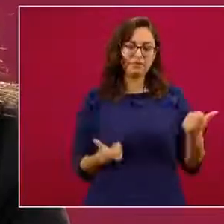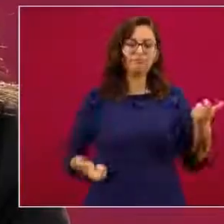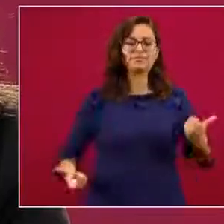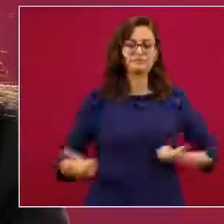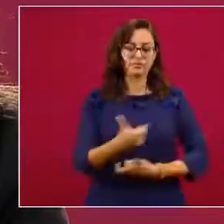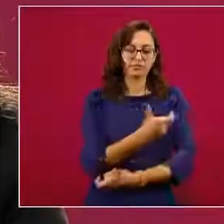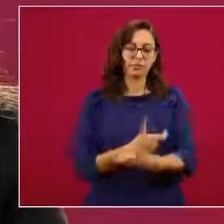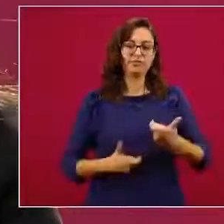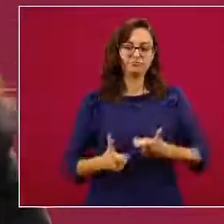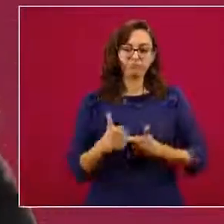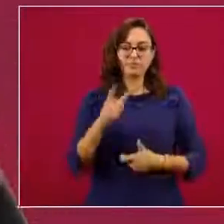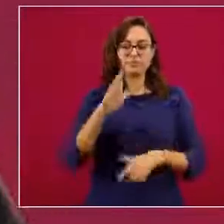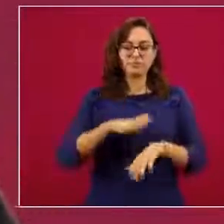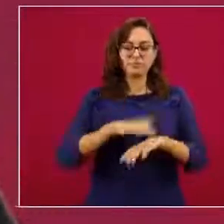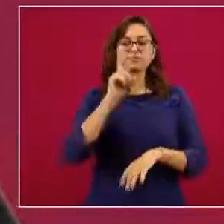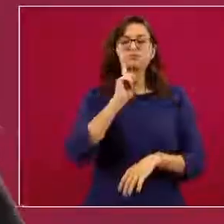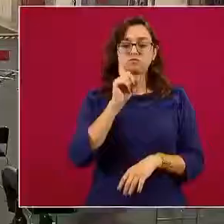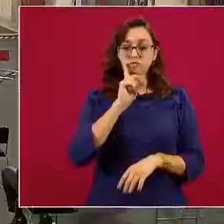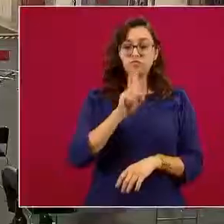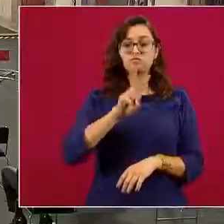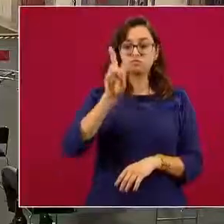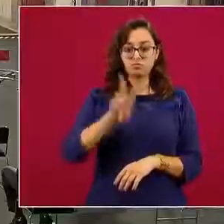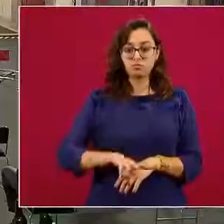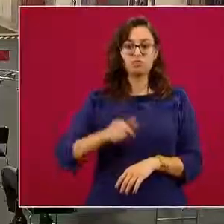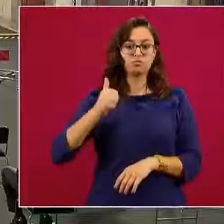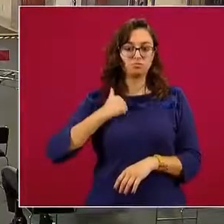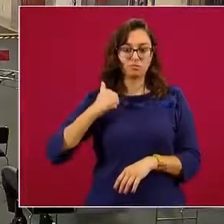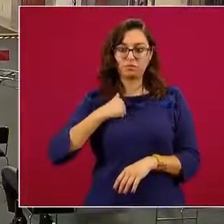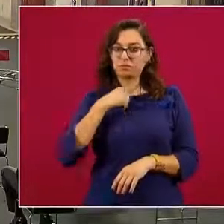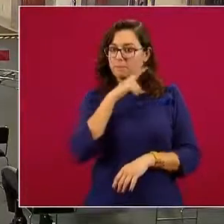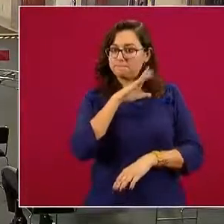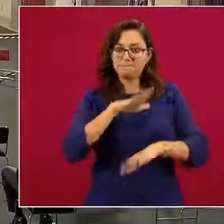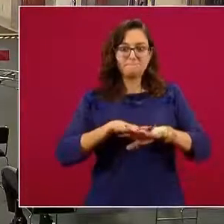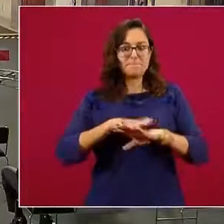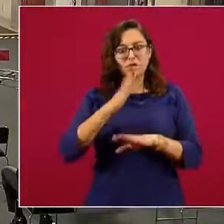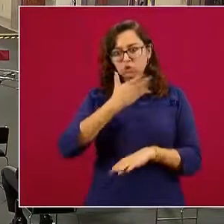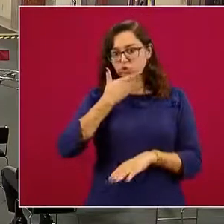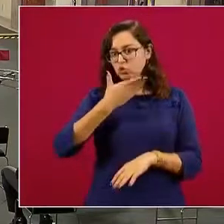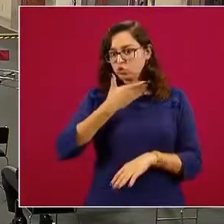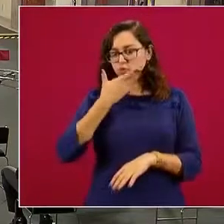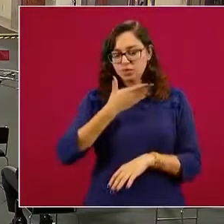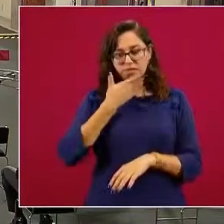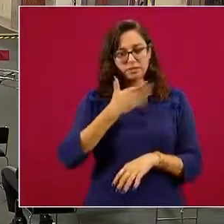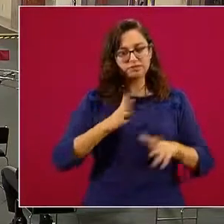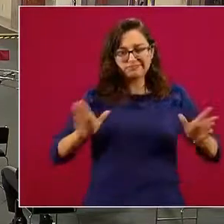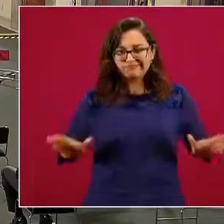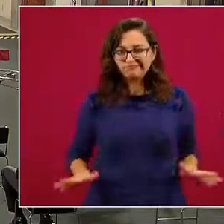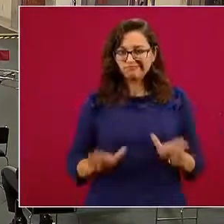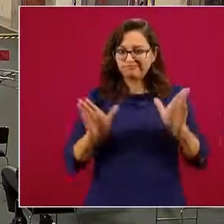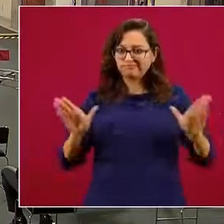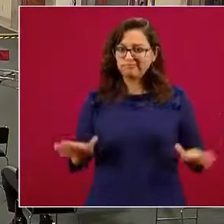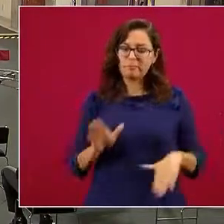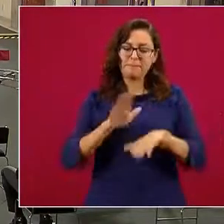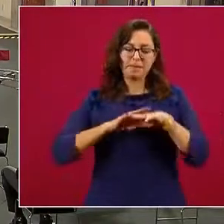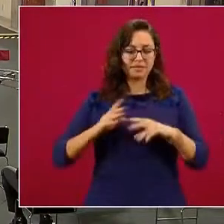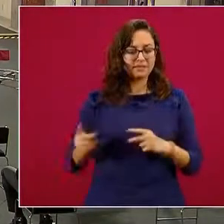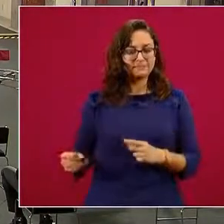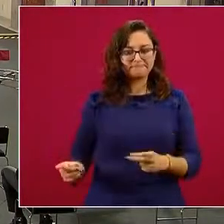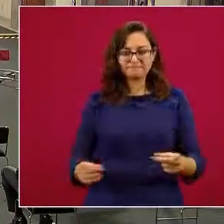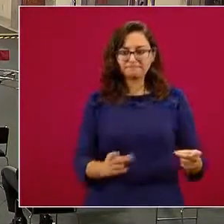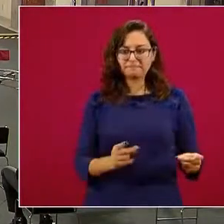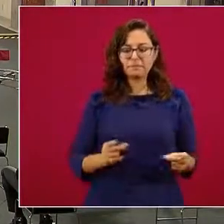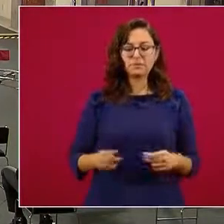por parte de las mujeres. Y sí, en efecto, es Canadá en donde notamos que hay todavía mucha más presencia, ¿no?